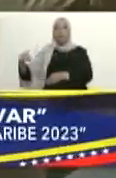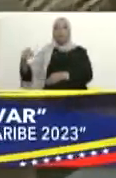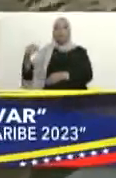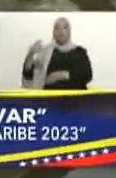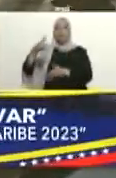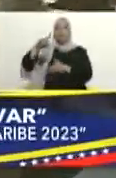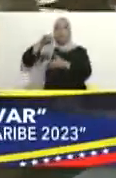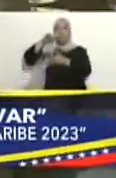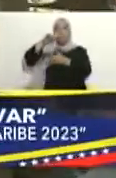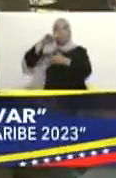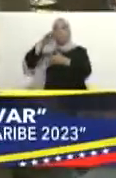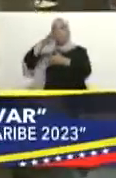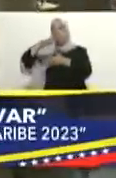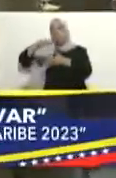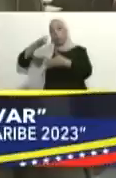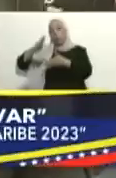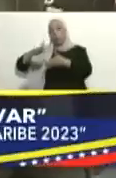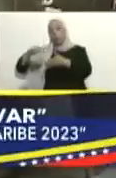allá.